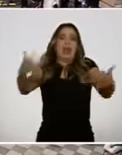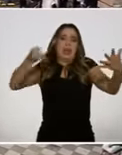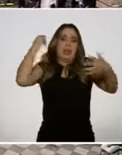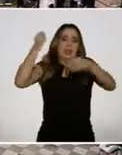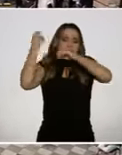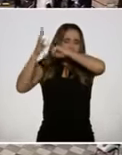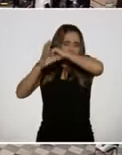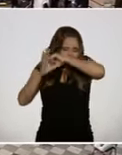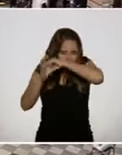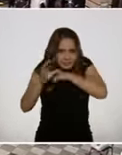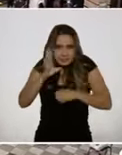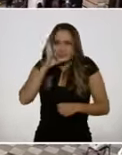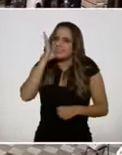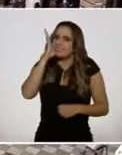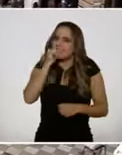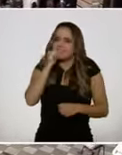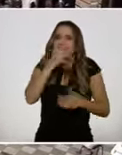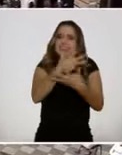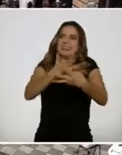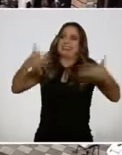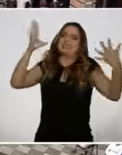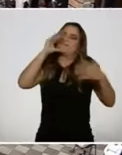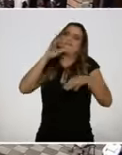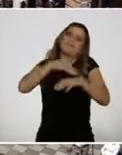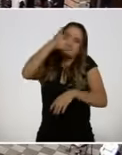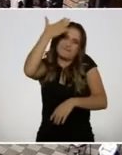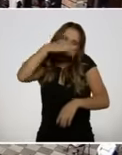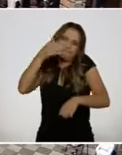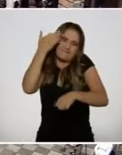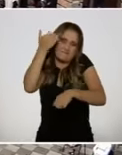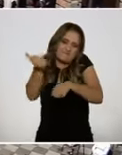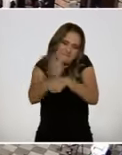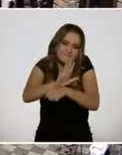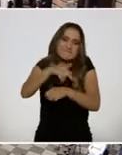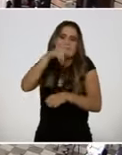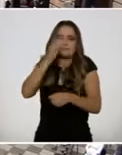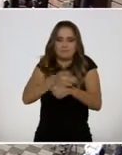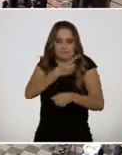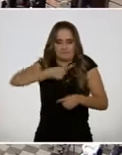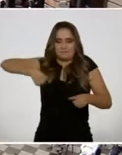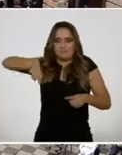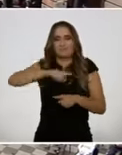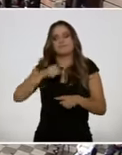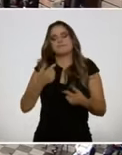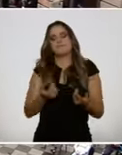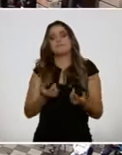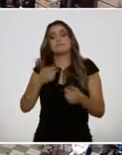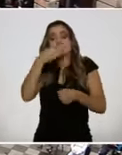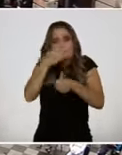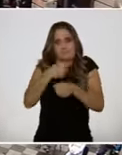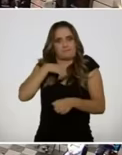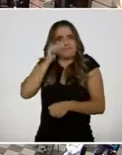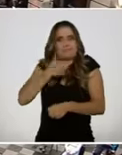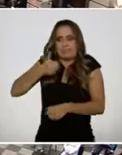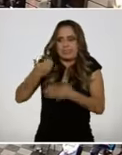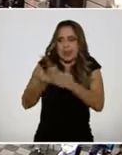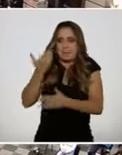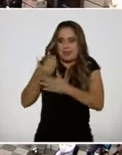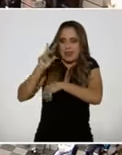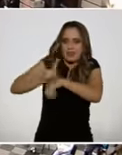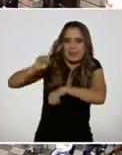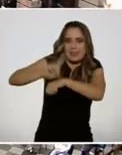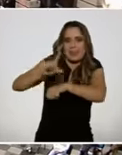los trabajadores, al personal manual, administrativo, que lo vemos aquí a las 6 de la mañana y ya están trabajando todos nuestros